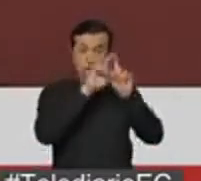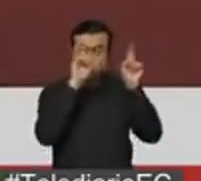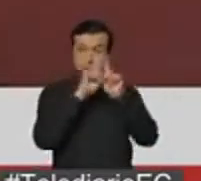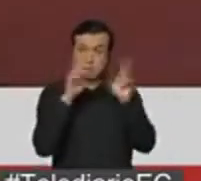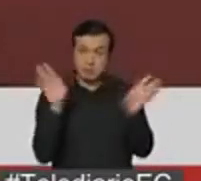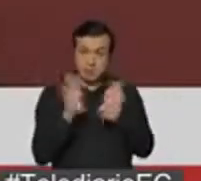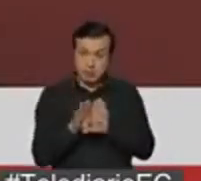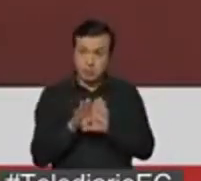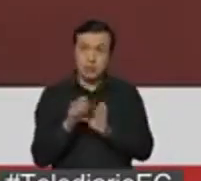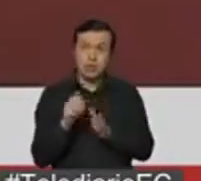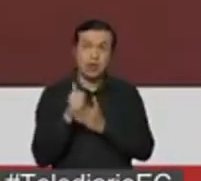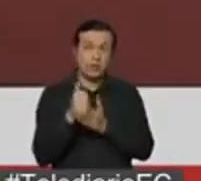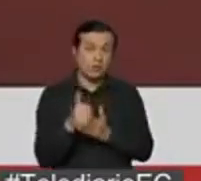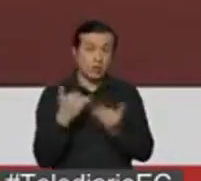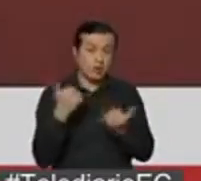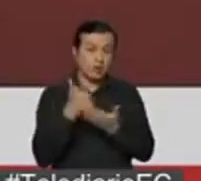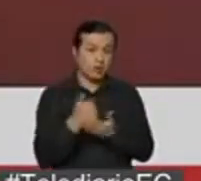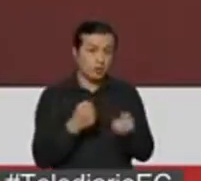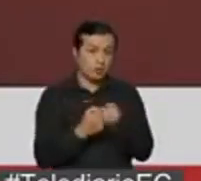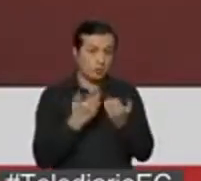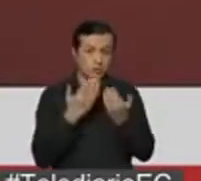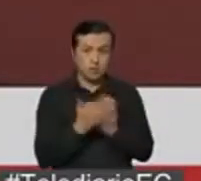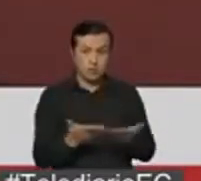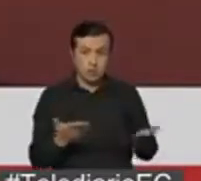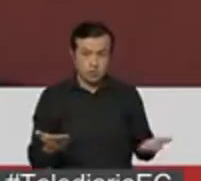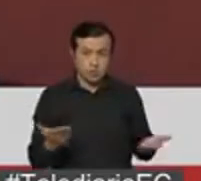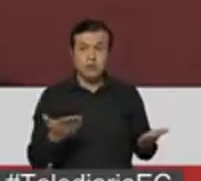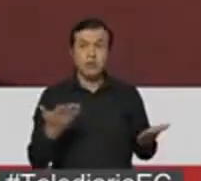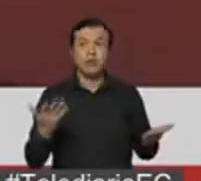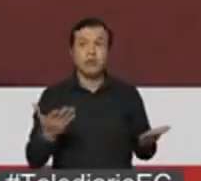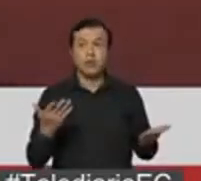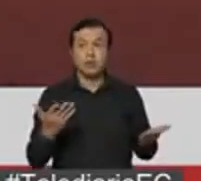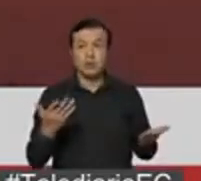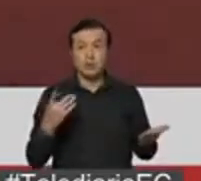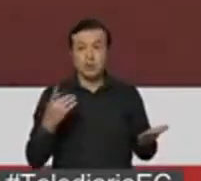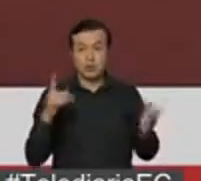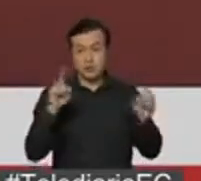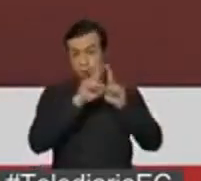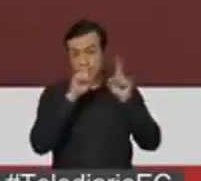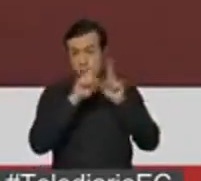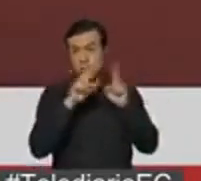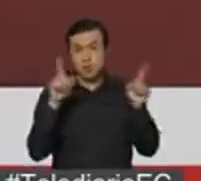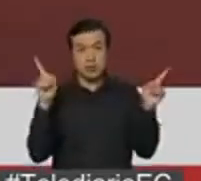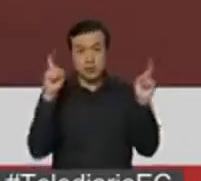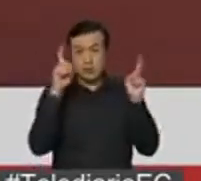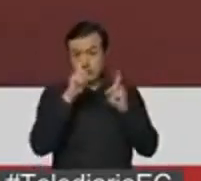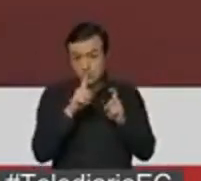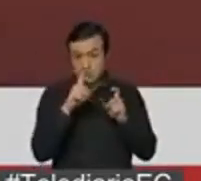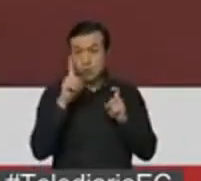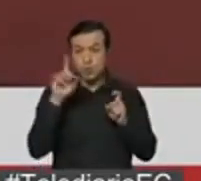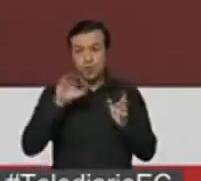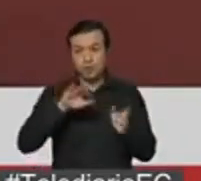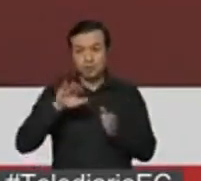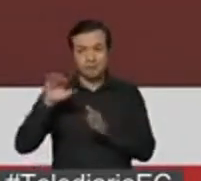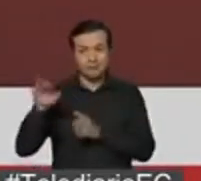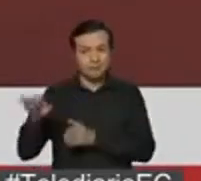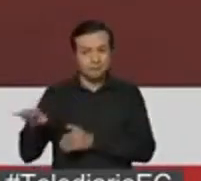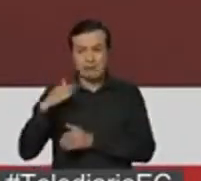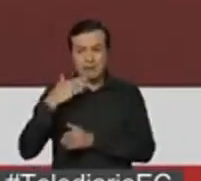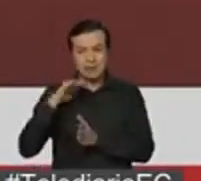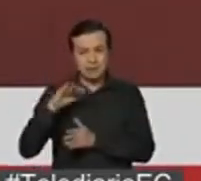es beneficiosa en este momento, porque le resta un competidor a un mercado que está muy deprimido y que